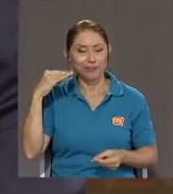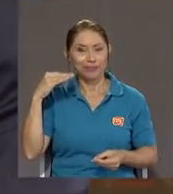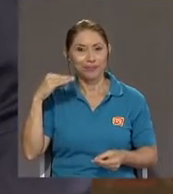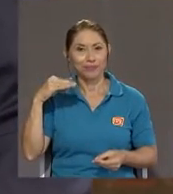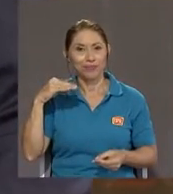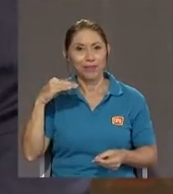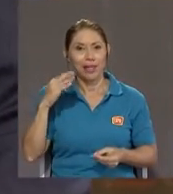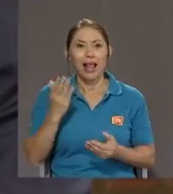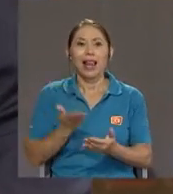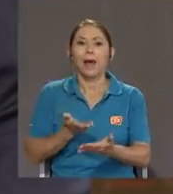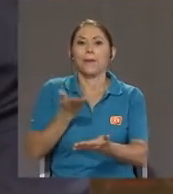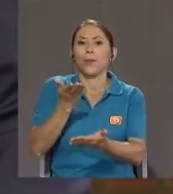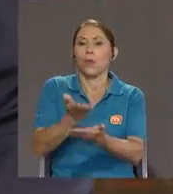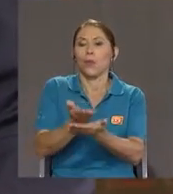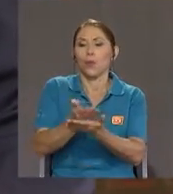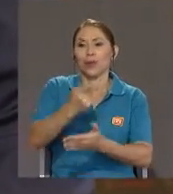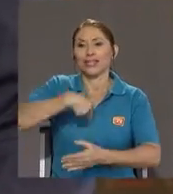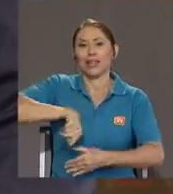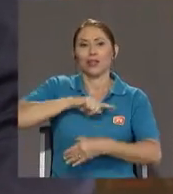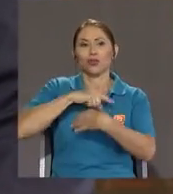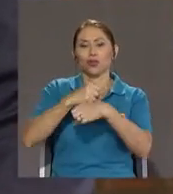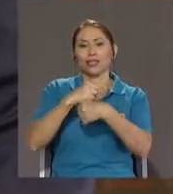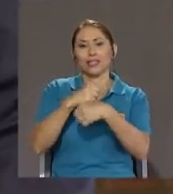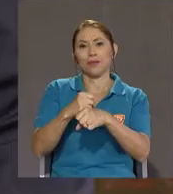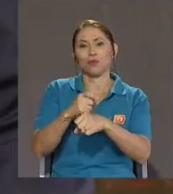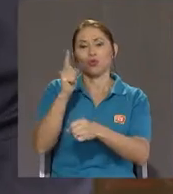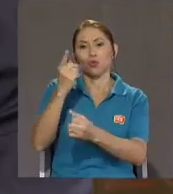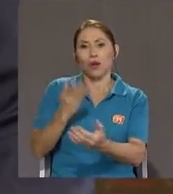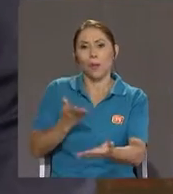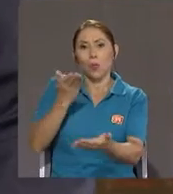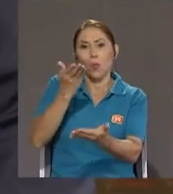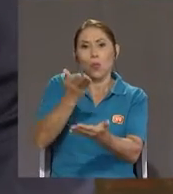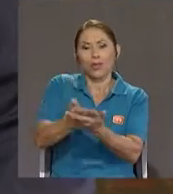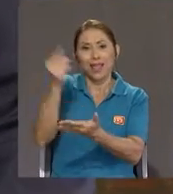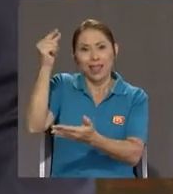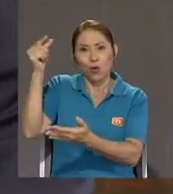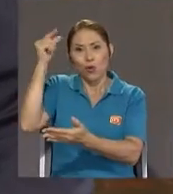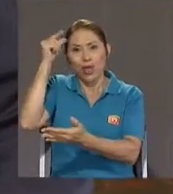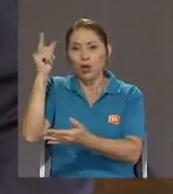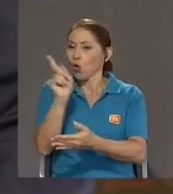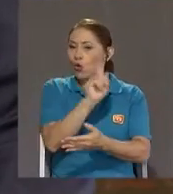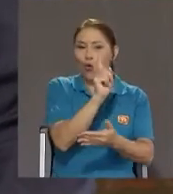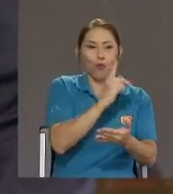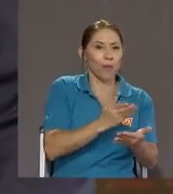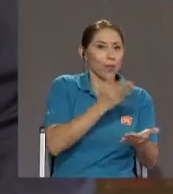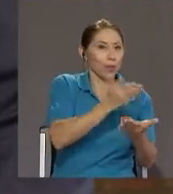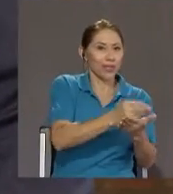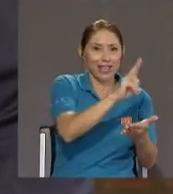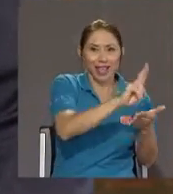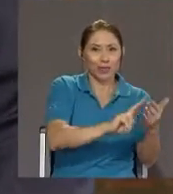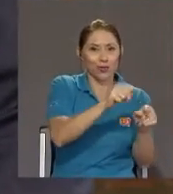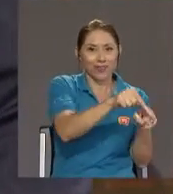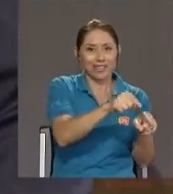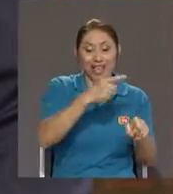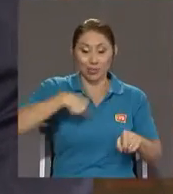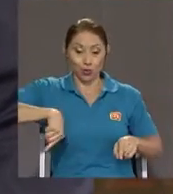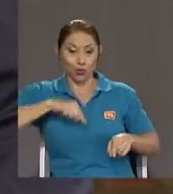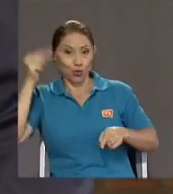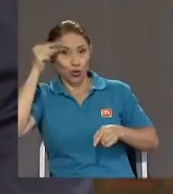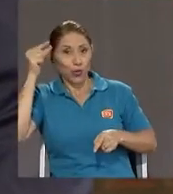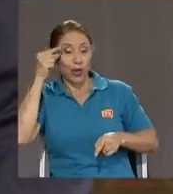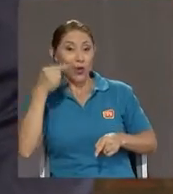La propuesta que nosotros hicimos fue una propuesta del gobierno, no fue de las universidades. Nosotros les dijimos, la